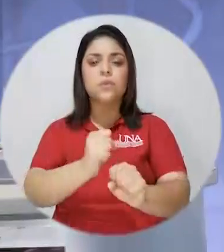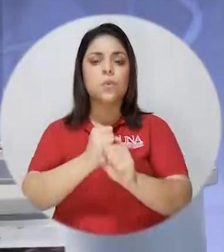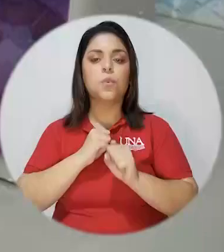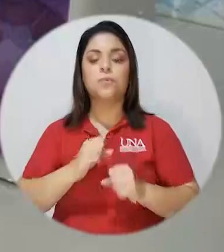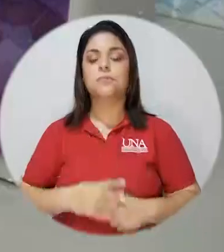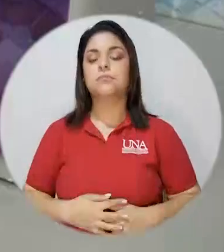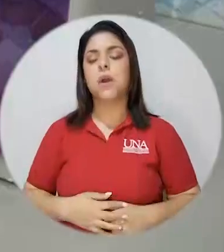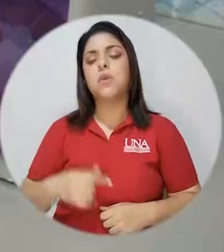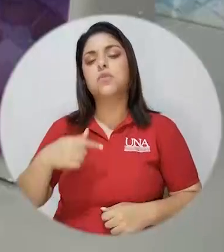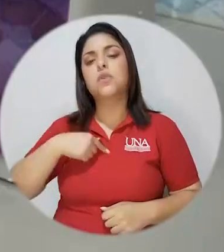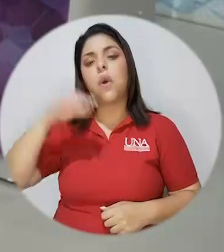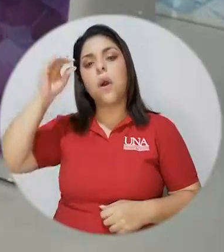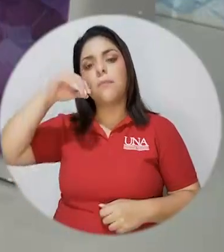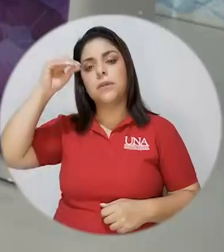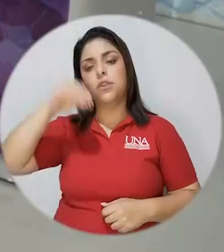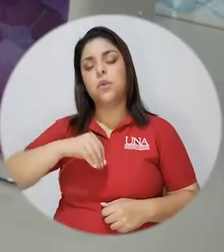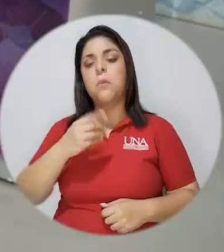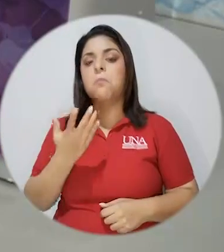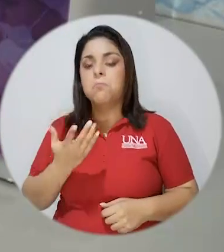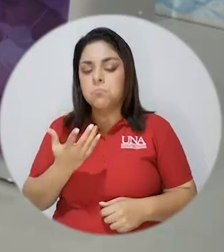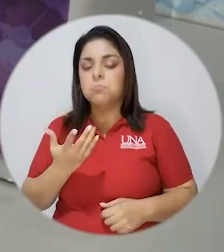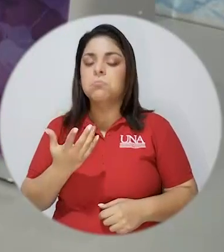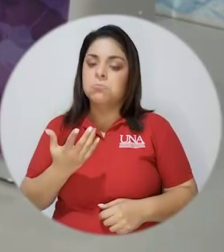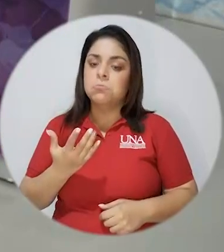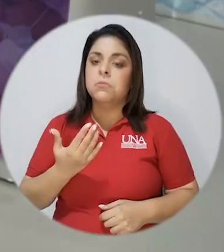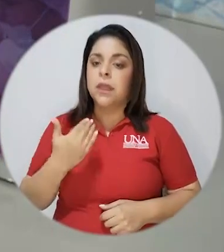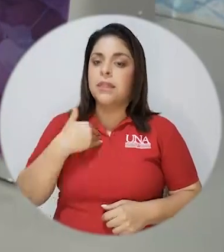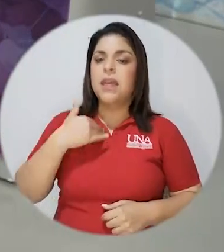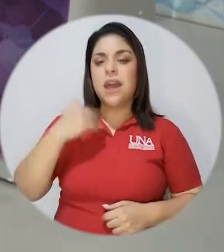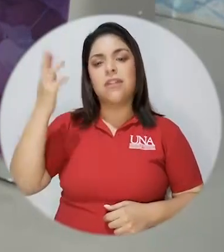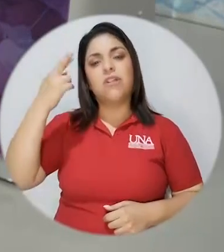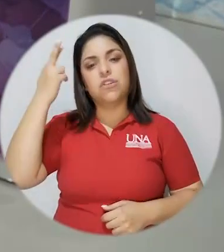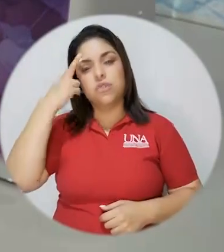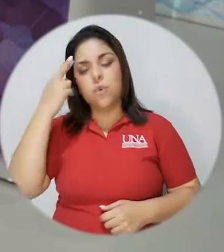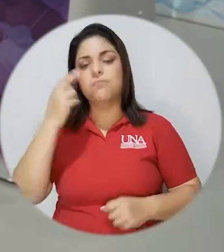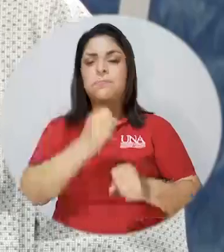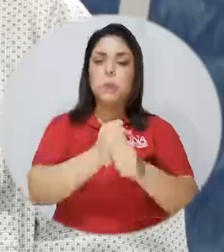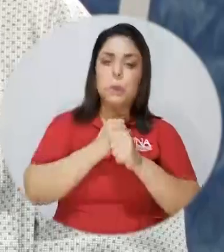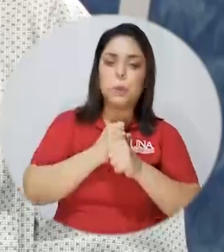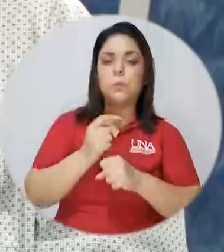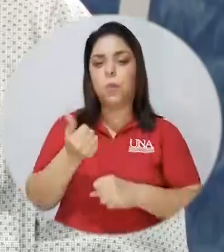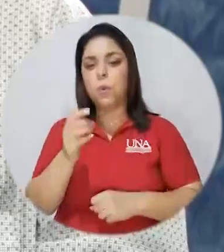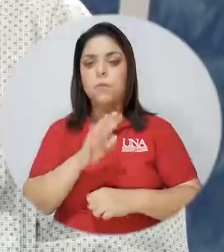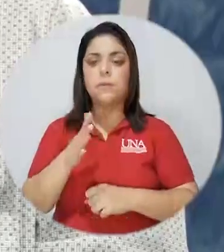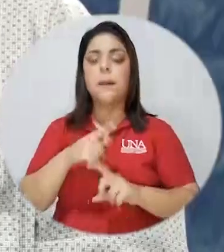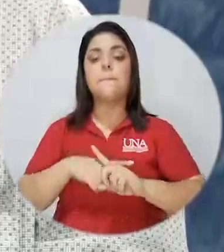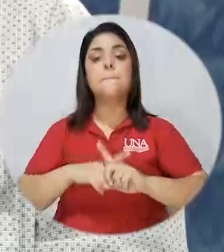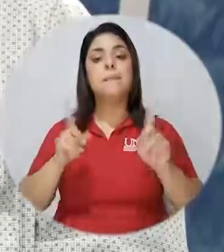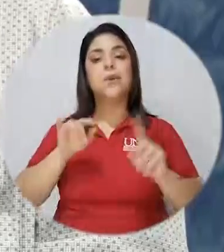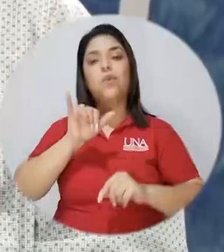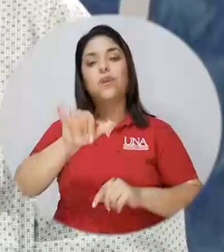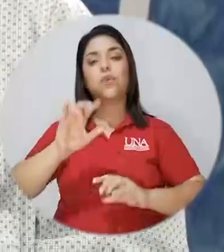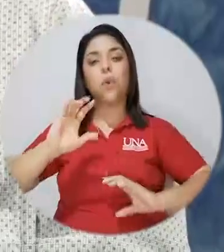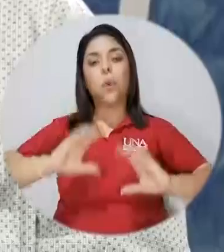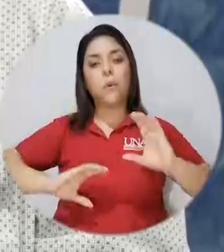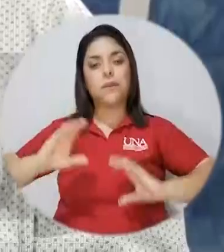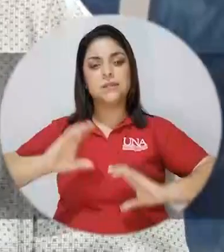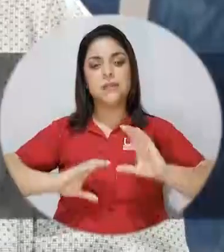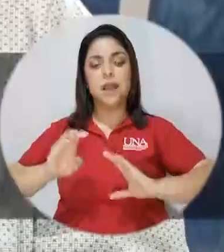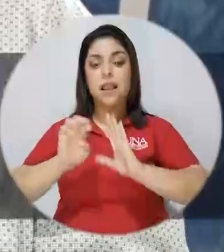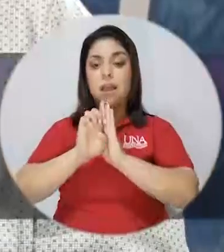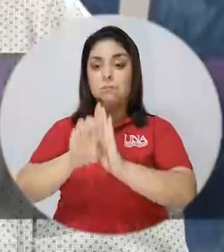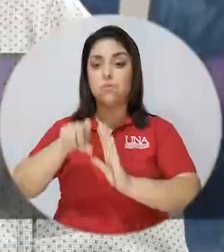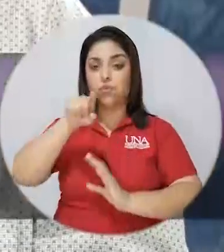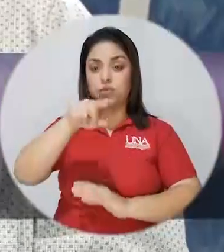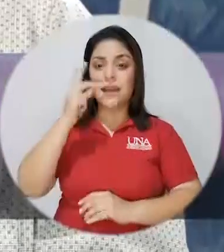Sí, en mi opinión, no dejan de tener razón hasta cierto punto. Lo que sucede es de que también es un tema comercial. Cuando usted